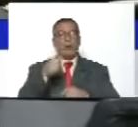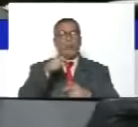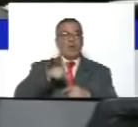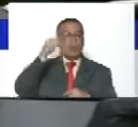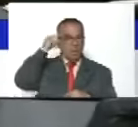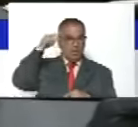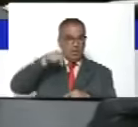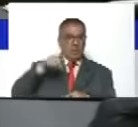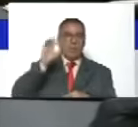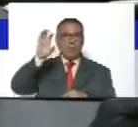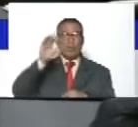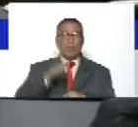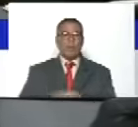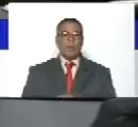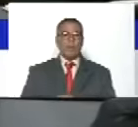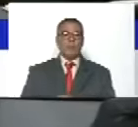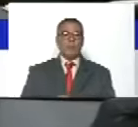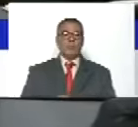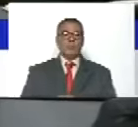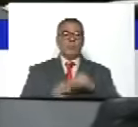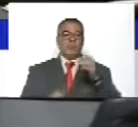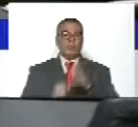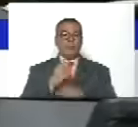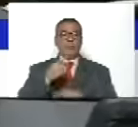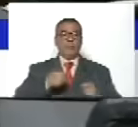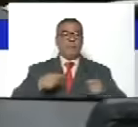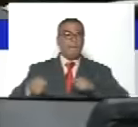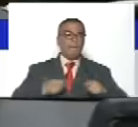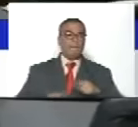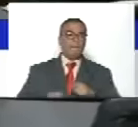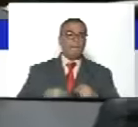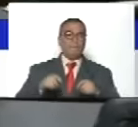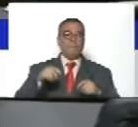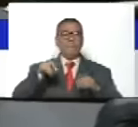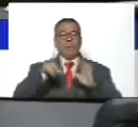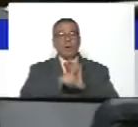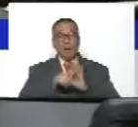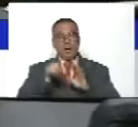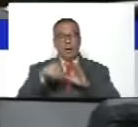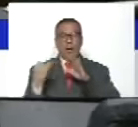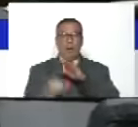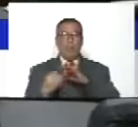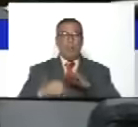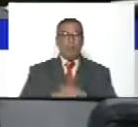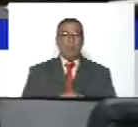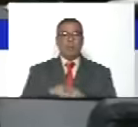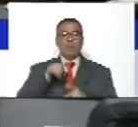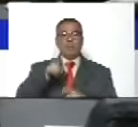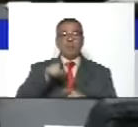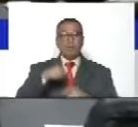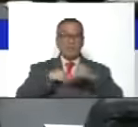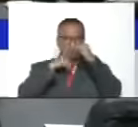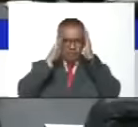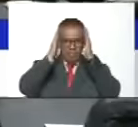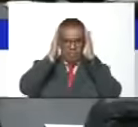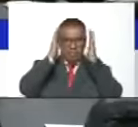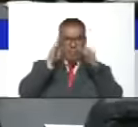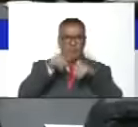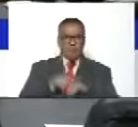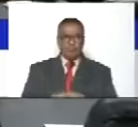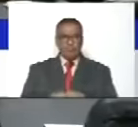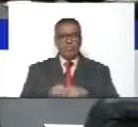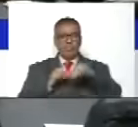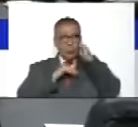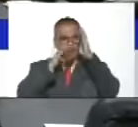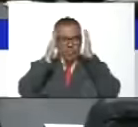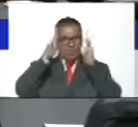país por parte de fondos que son manejados ilegalmente por estas instituciones. Esto nos llama la atención, hace un